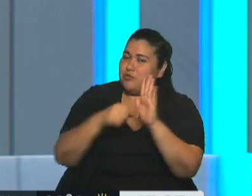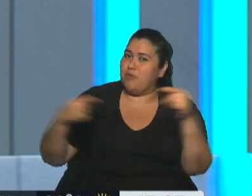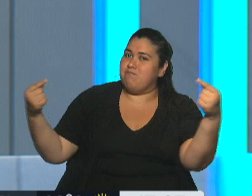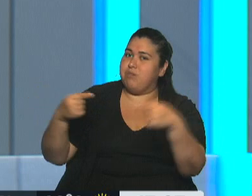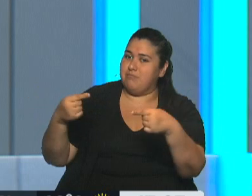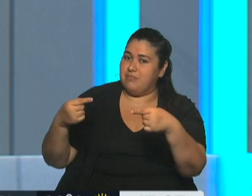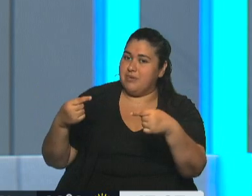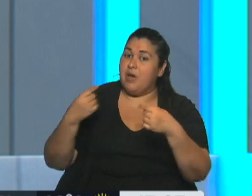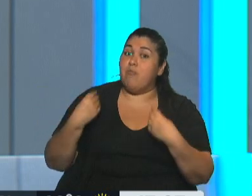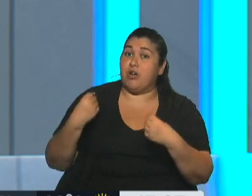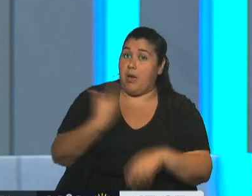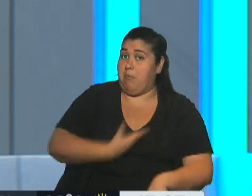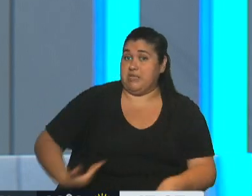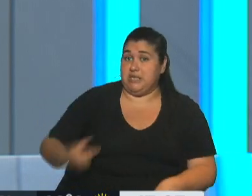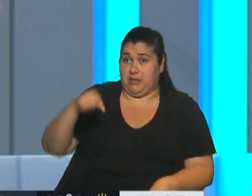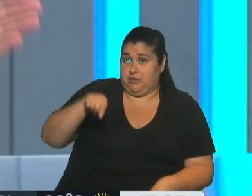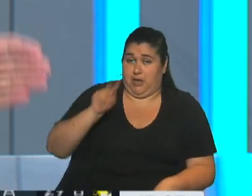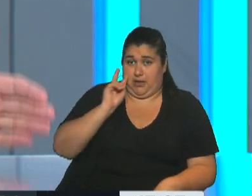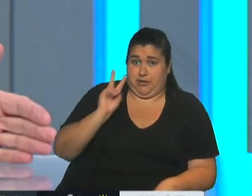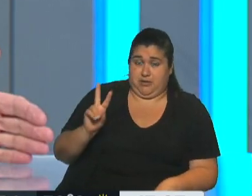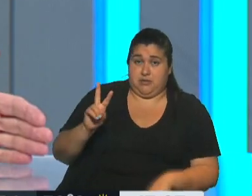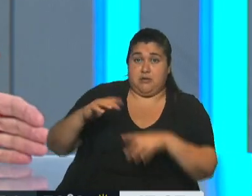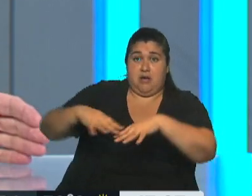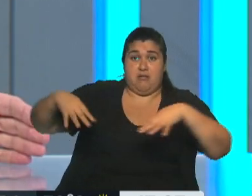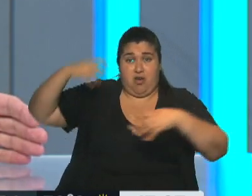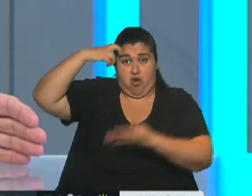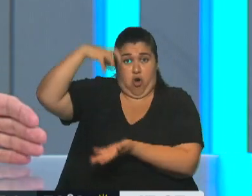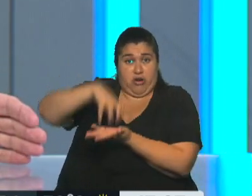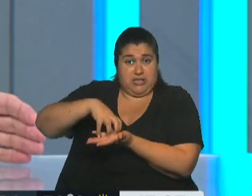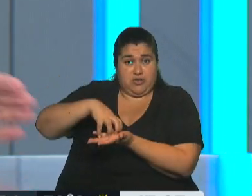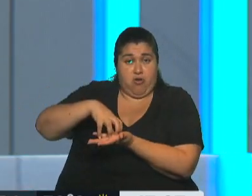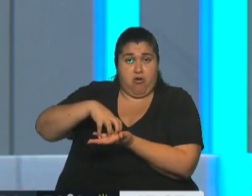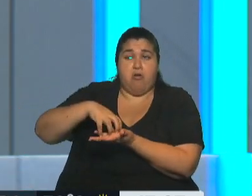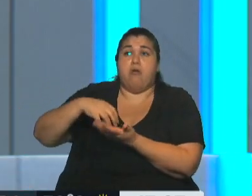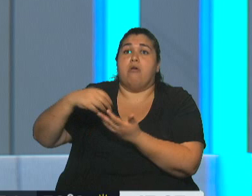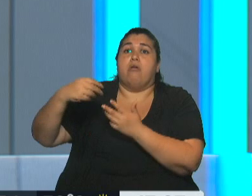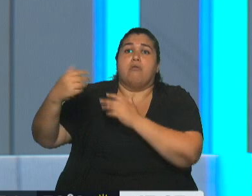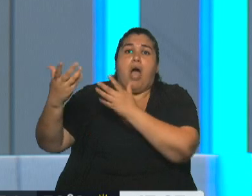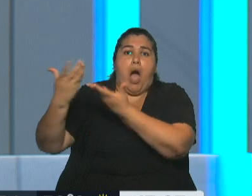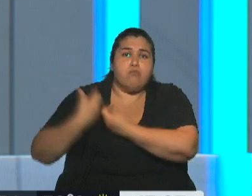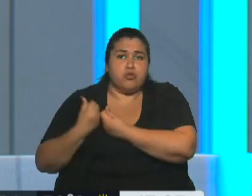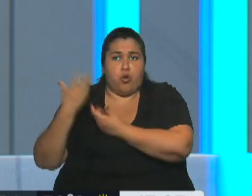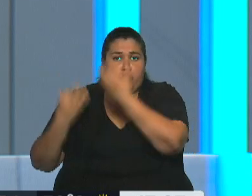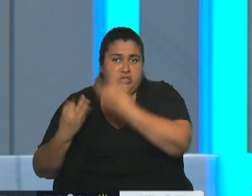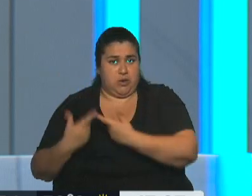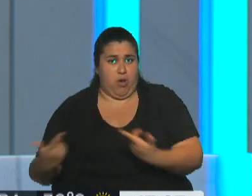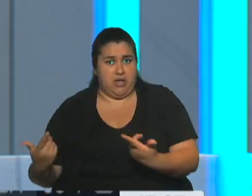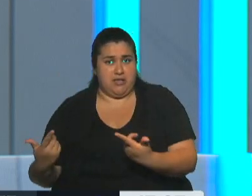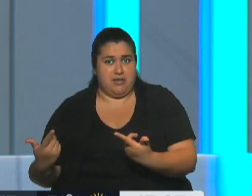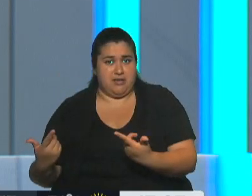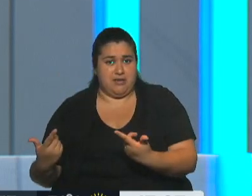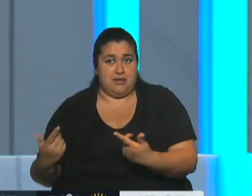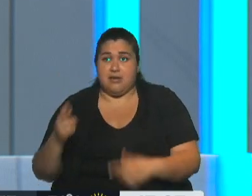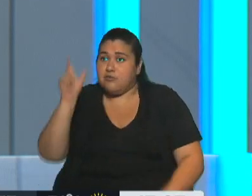mayoría parlamentaria y no tiene mayoría en el mundo judicial. O sea, estamos hablando de un presidente que tiene